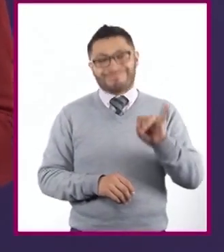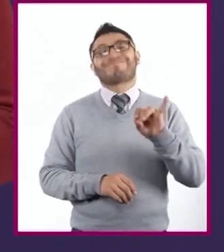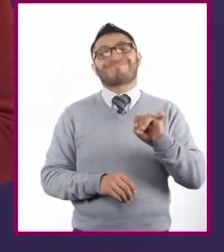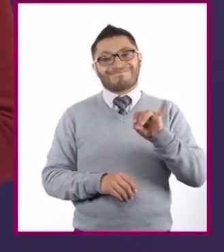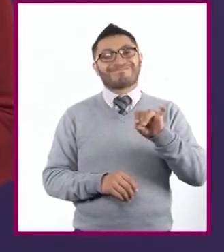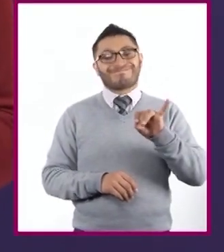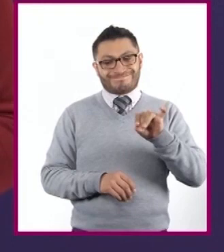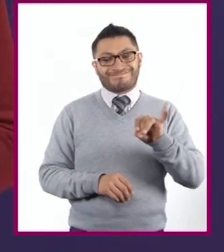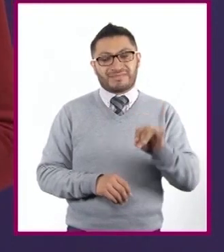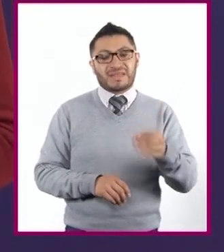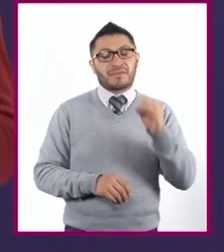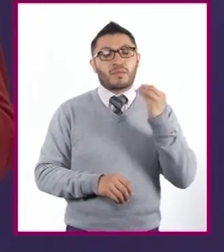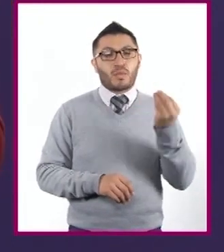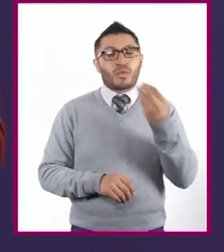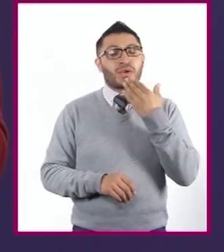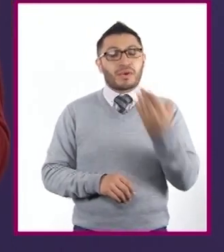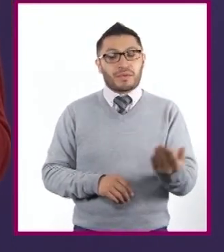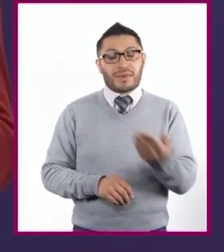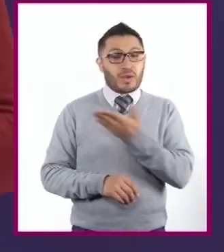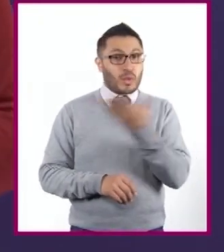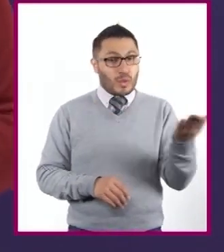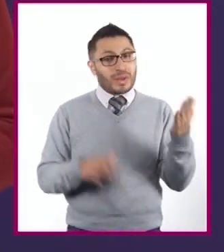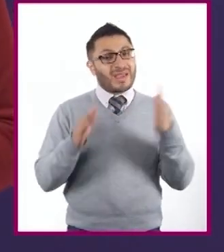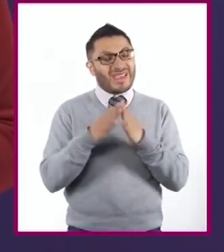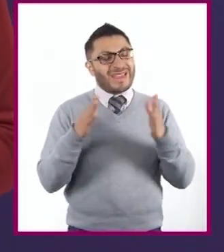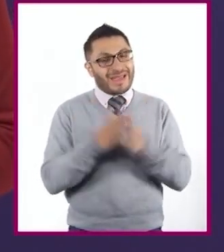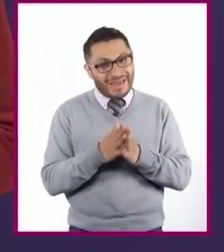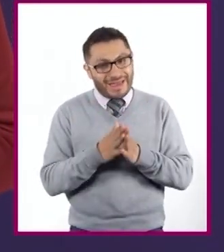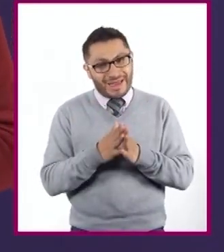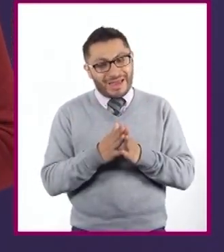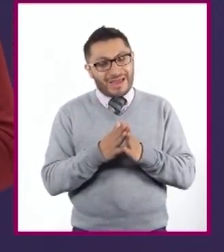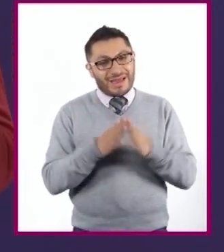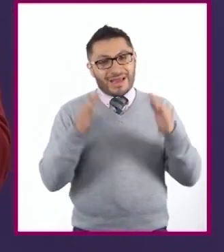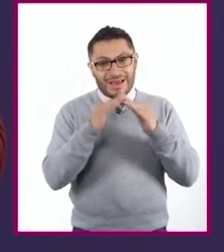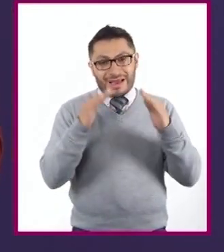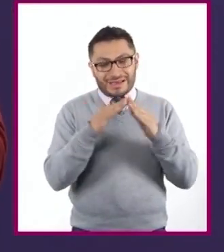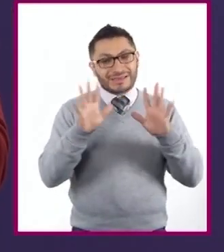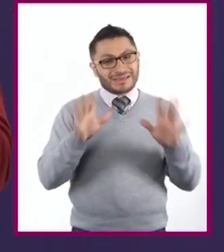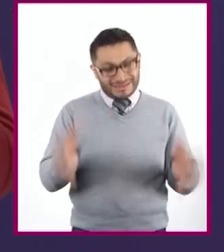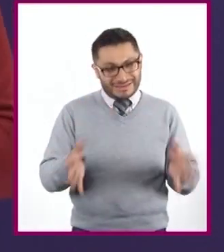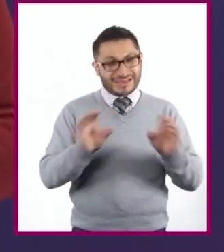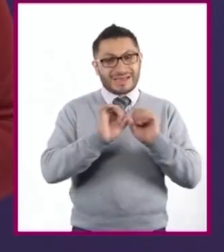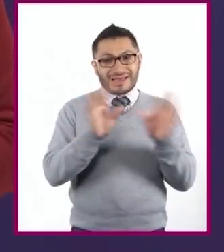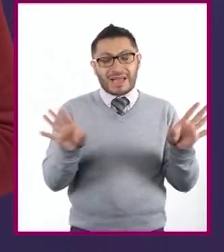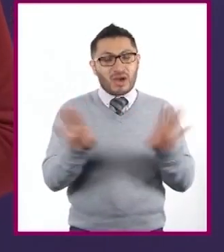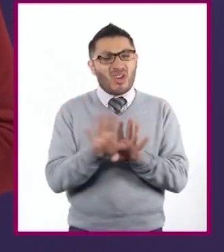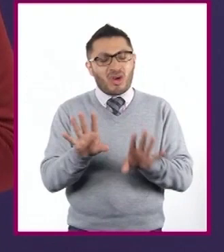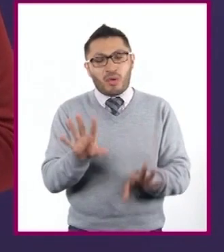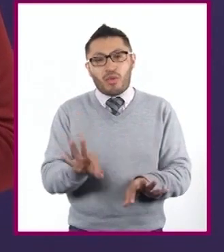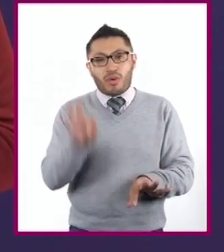Exactamente. Muy bien. ¿Ustedes en casa ya tienen un poco más claro cómo definir un tema